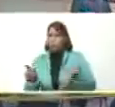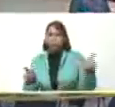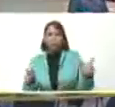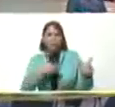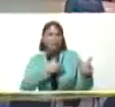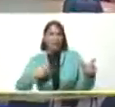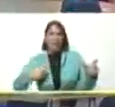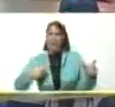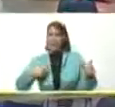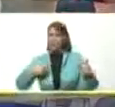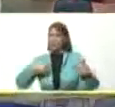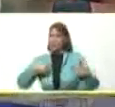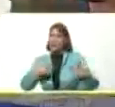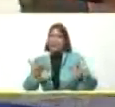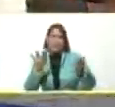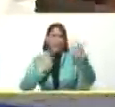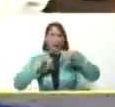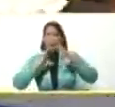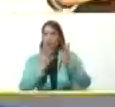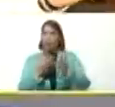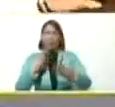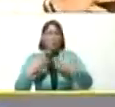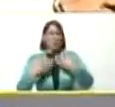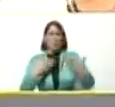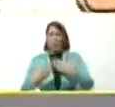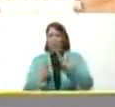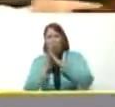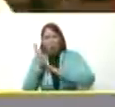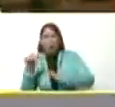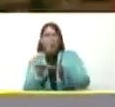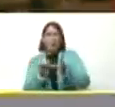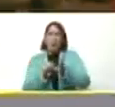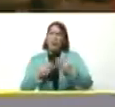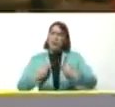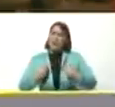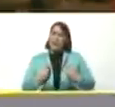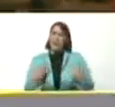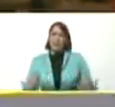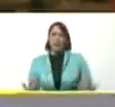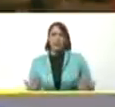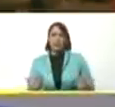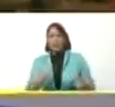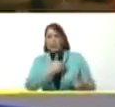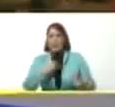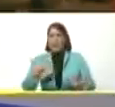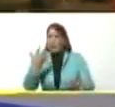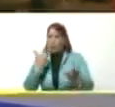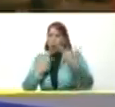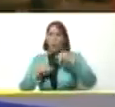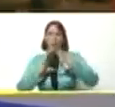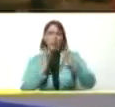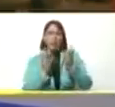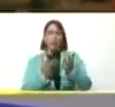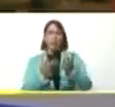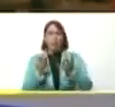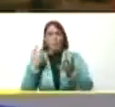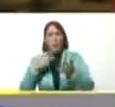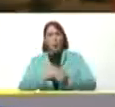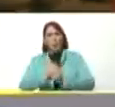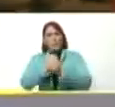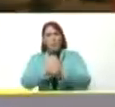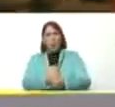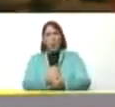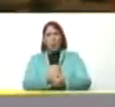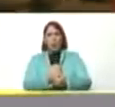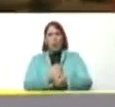mundo. No les importa dónde duerme, dónde viven. Se quieren comer el mundo por amor. Imagínense ustedes